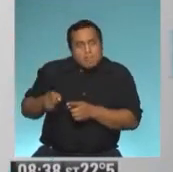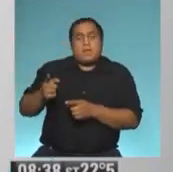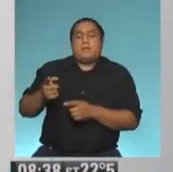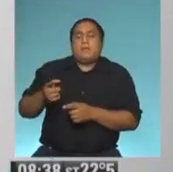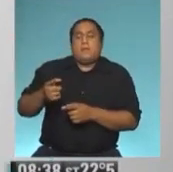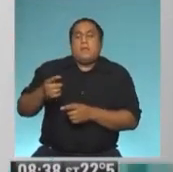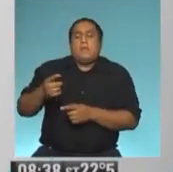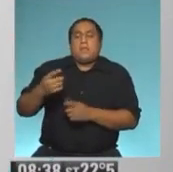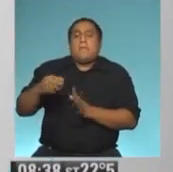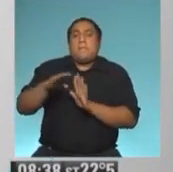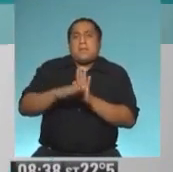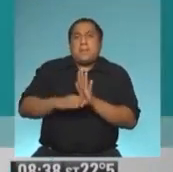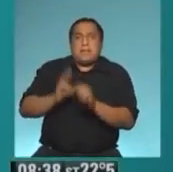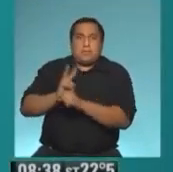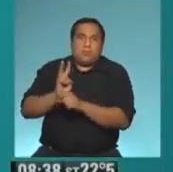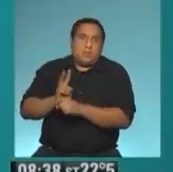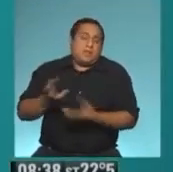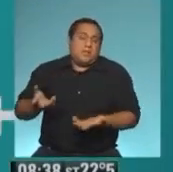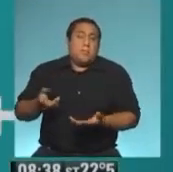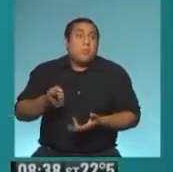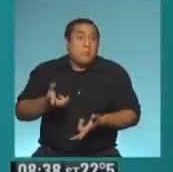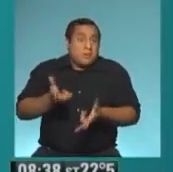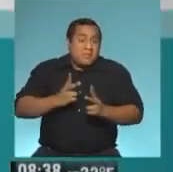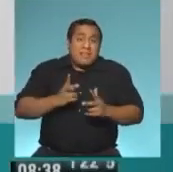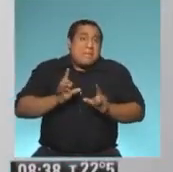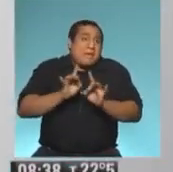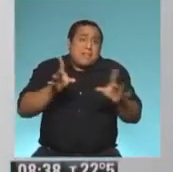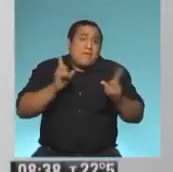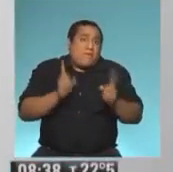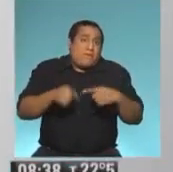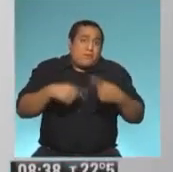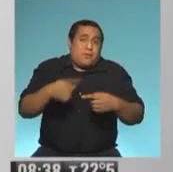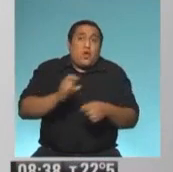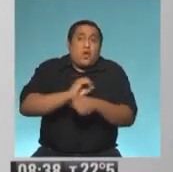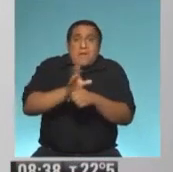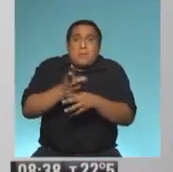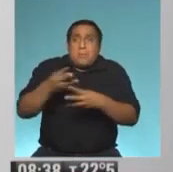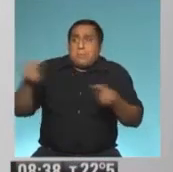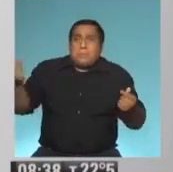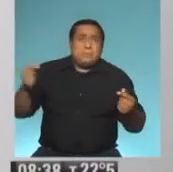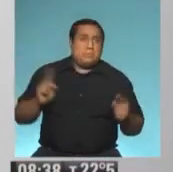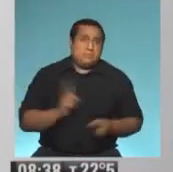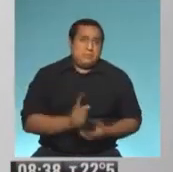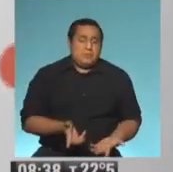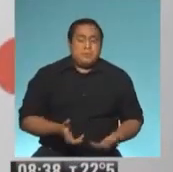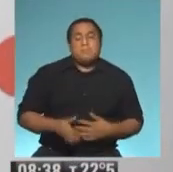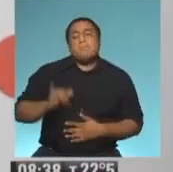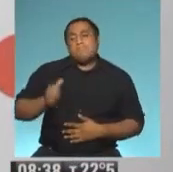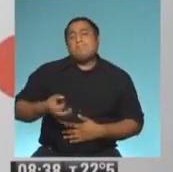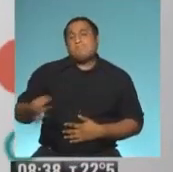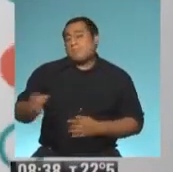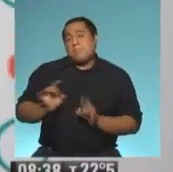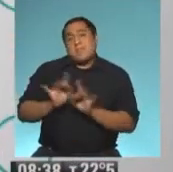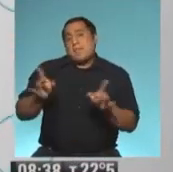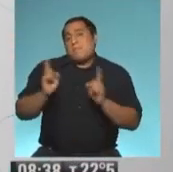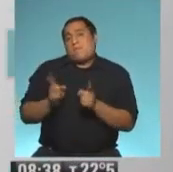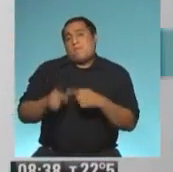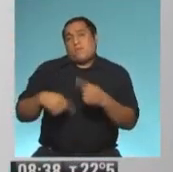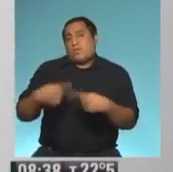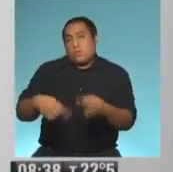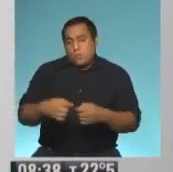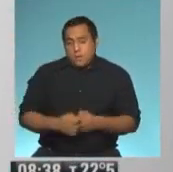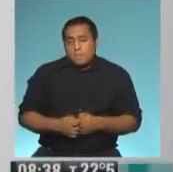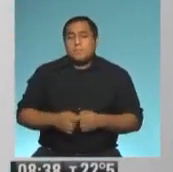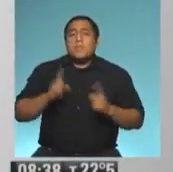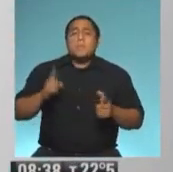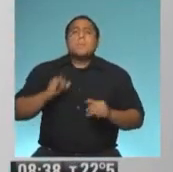tener medidas de seguridad. Porque, como decís, seguimos en pandemia, no se fue el COVID. Así es, seguimos en pandemia. Bueno, aclarar que